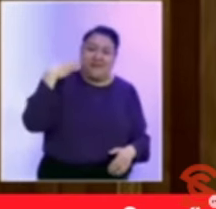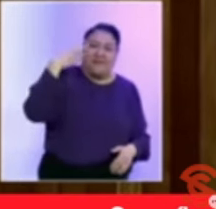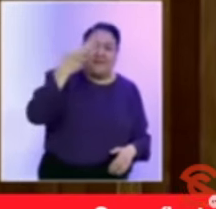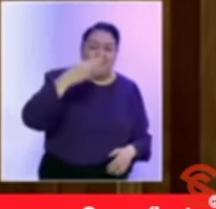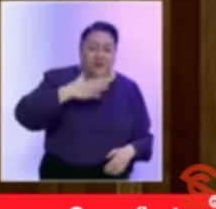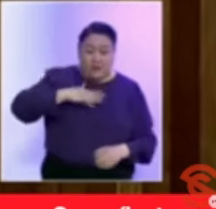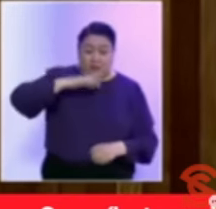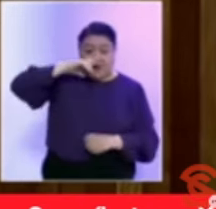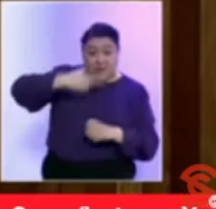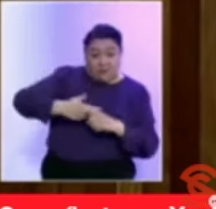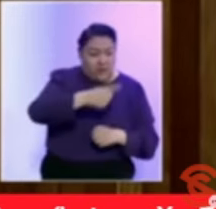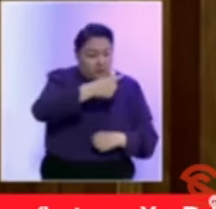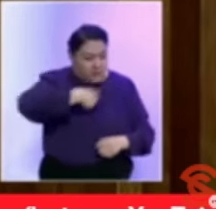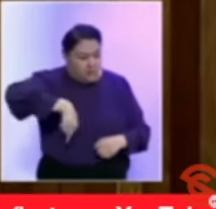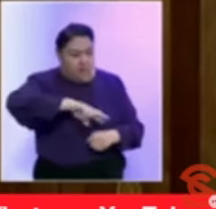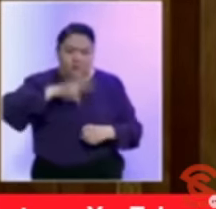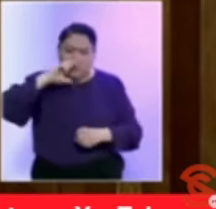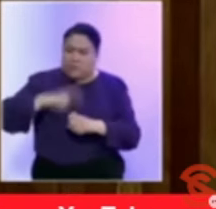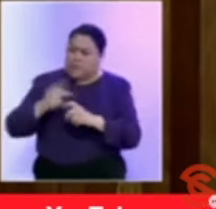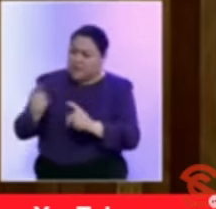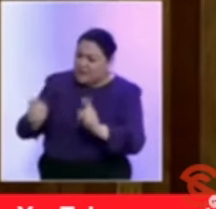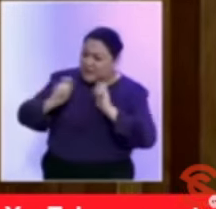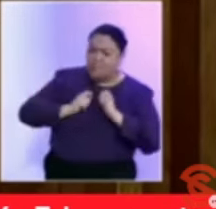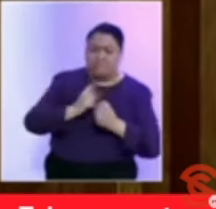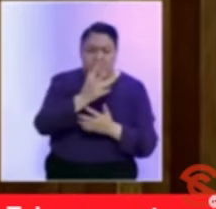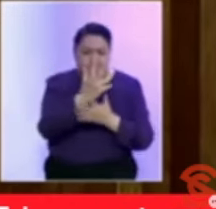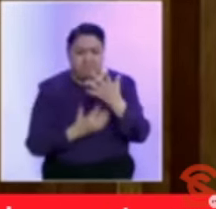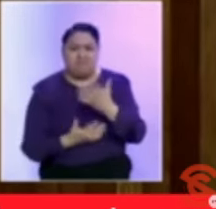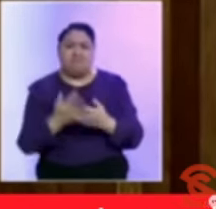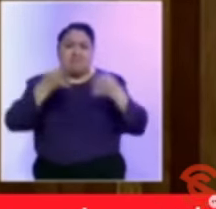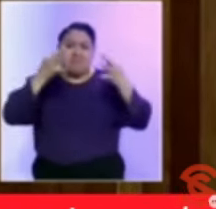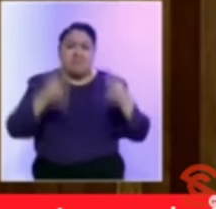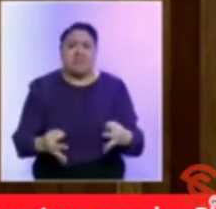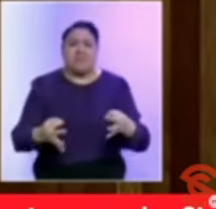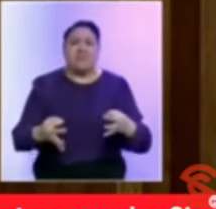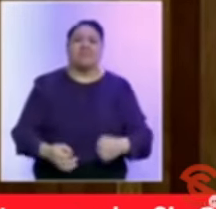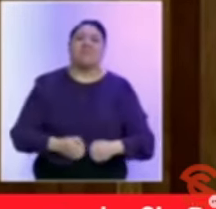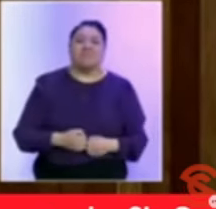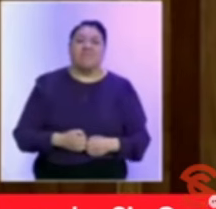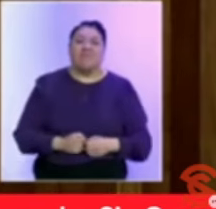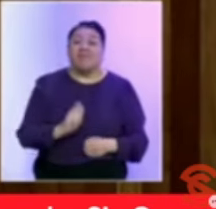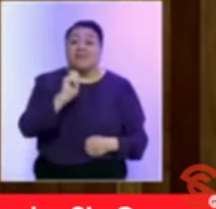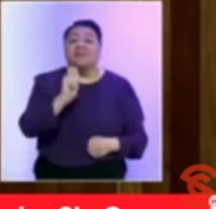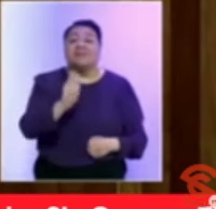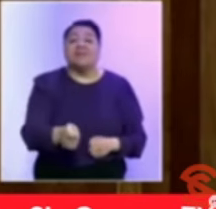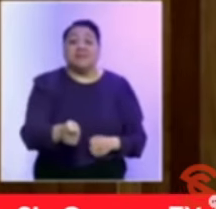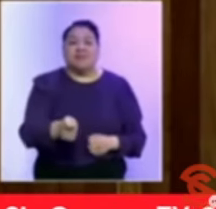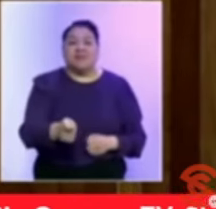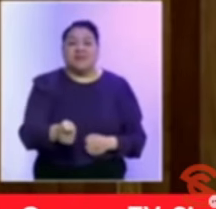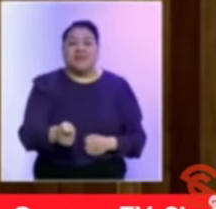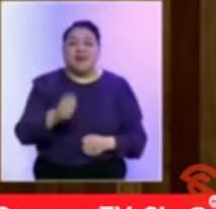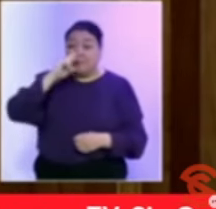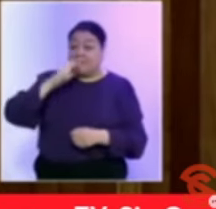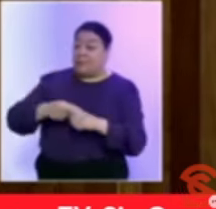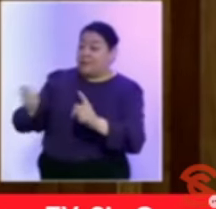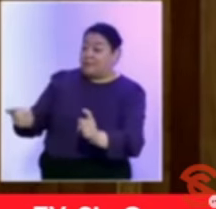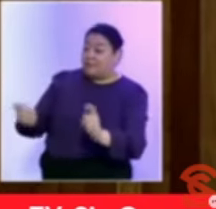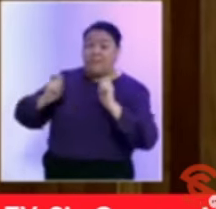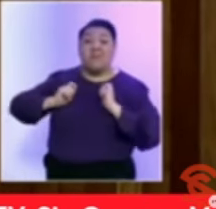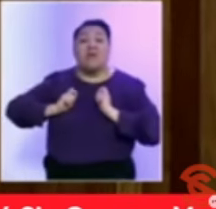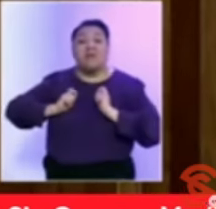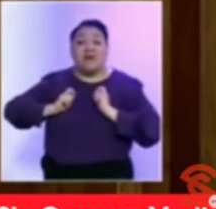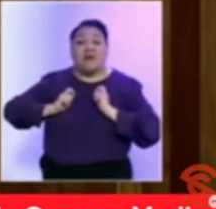corresponde seguir haciéndolo realidad es decir el mandato es